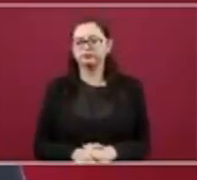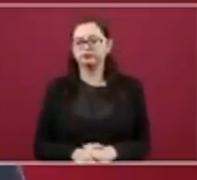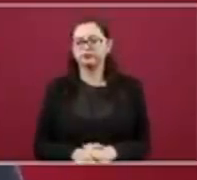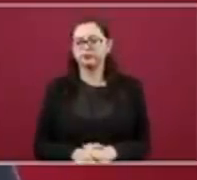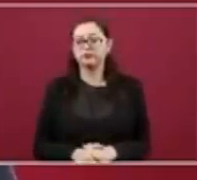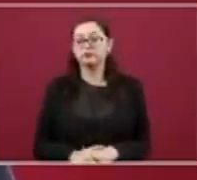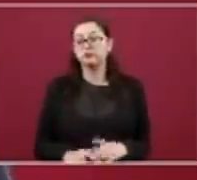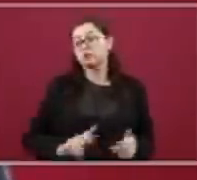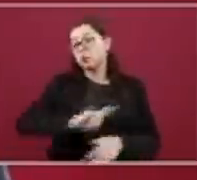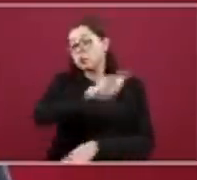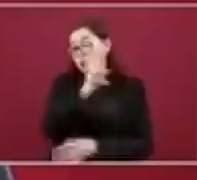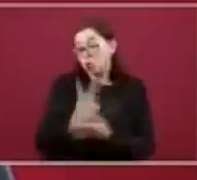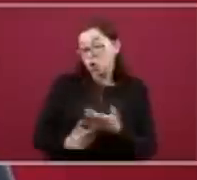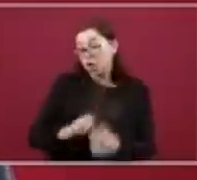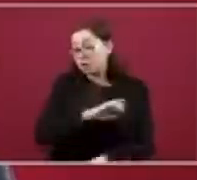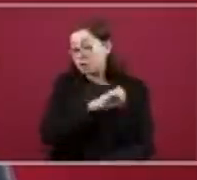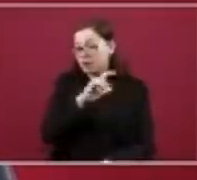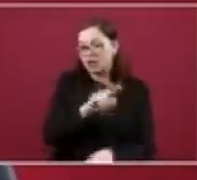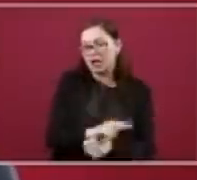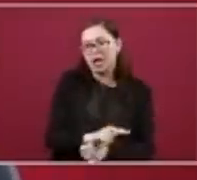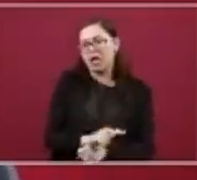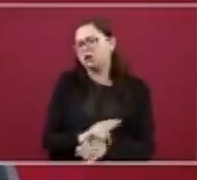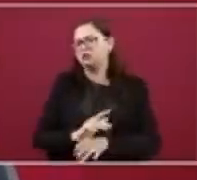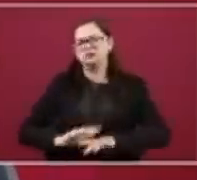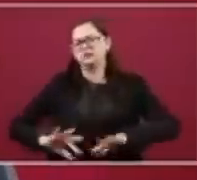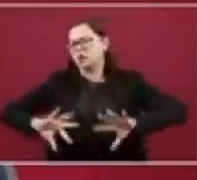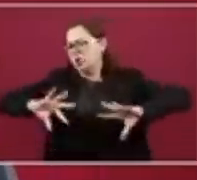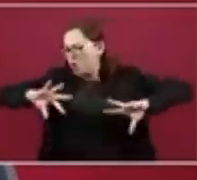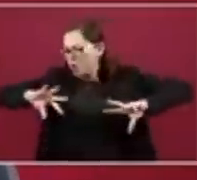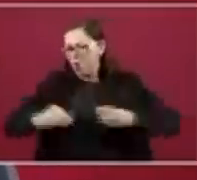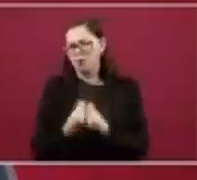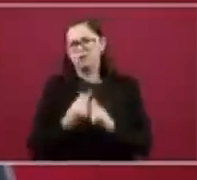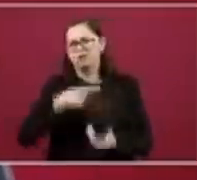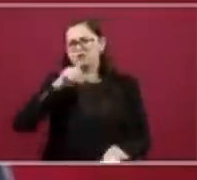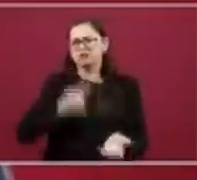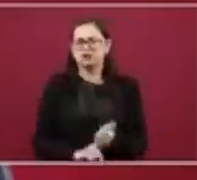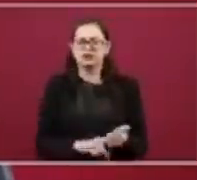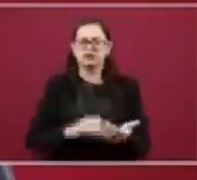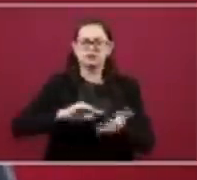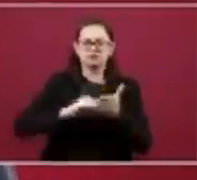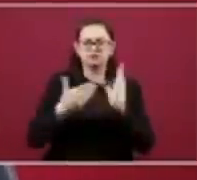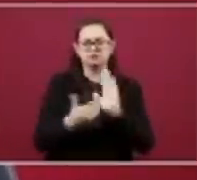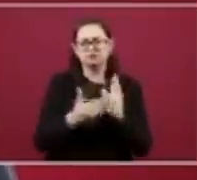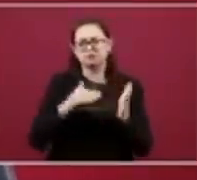programa específico, sino es como parte de toda la estrategia que